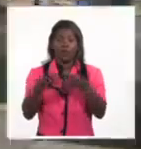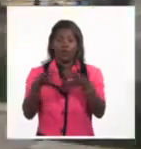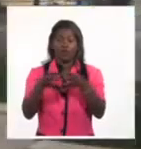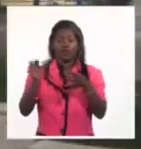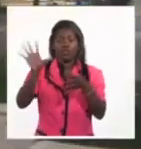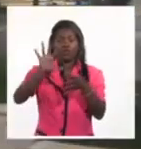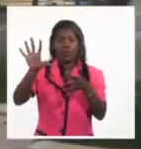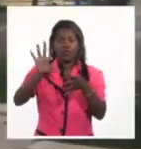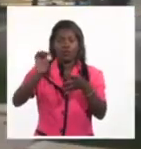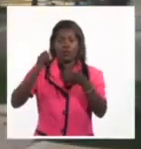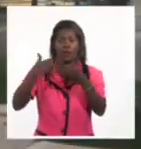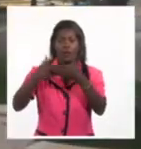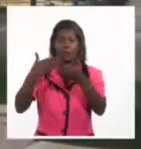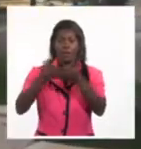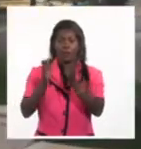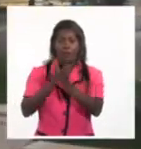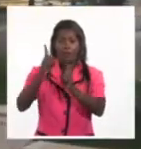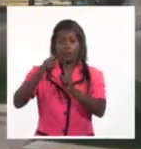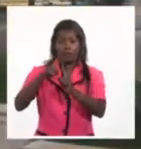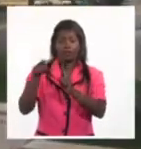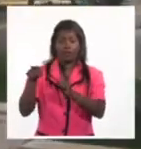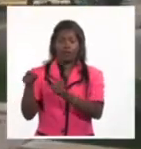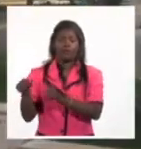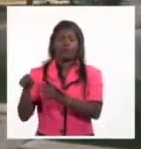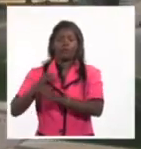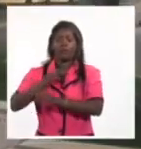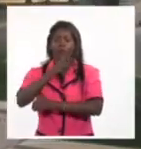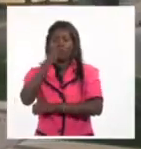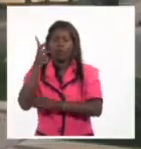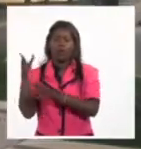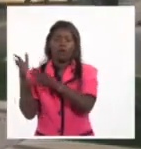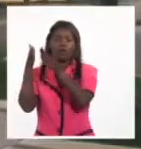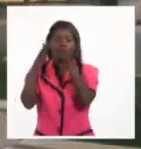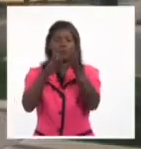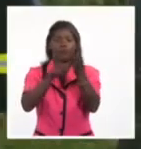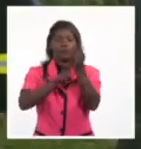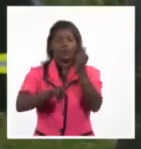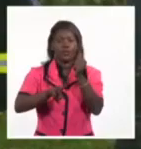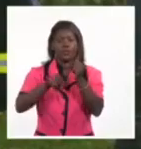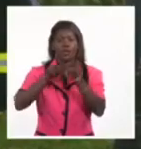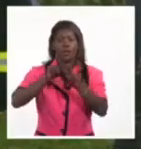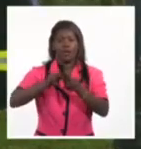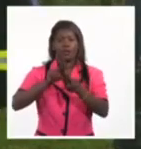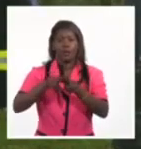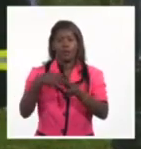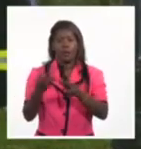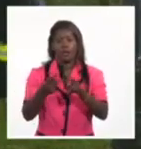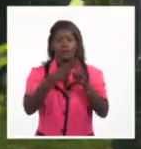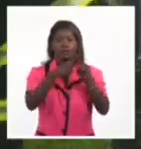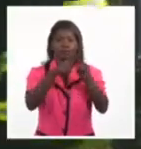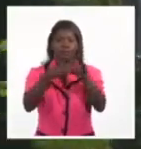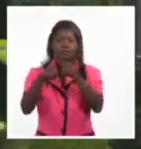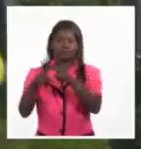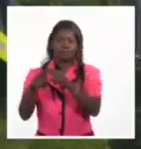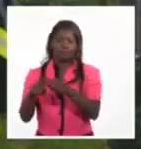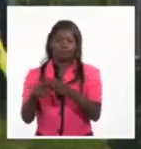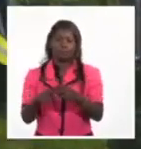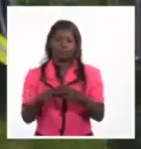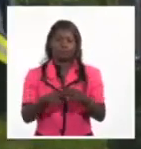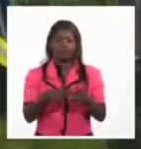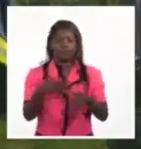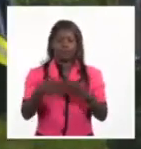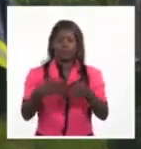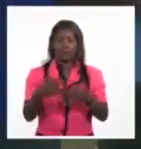trabajadores de la empresa eléctrica Matanzas, partió esta madrugada hacia la provincia de La Habana para contribuir a la recuperación de los